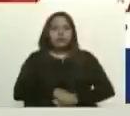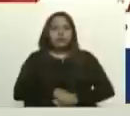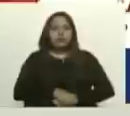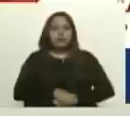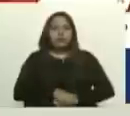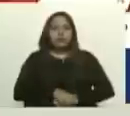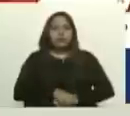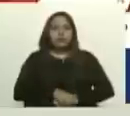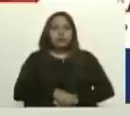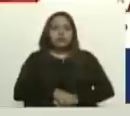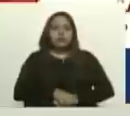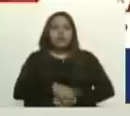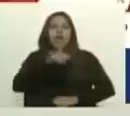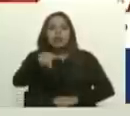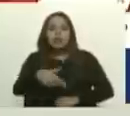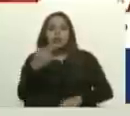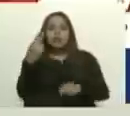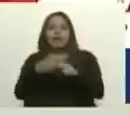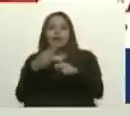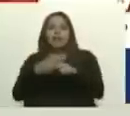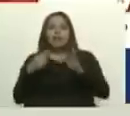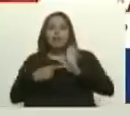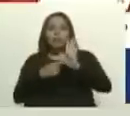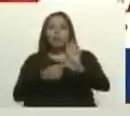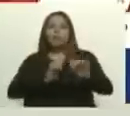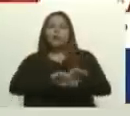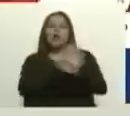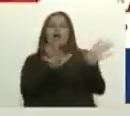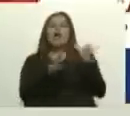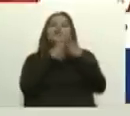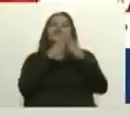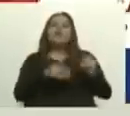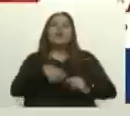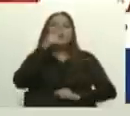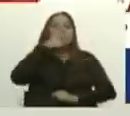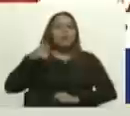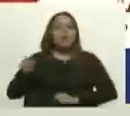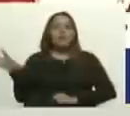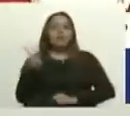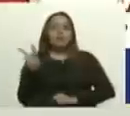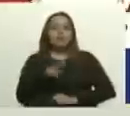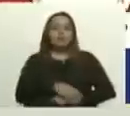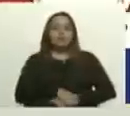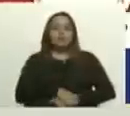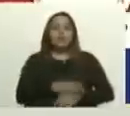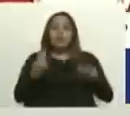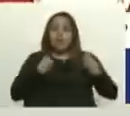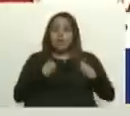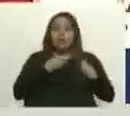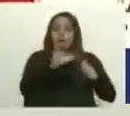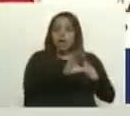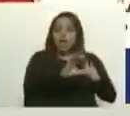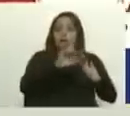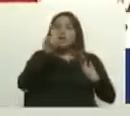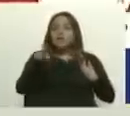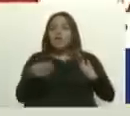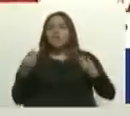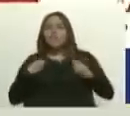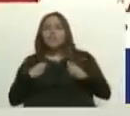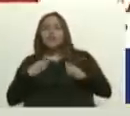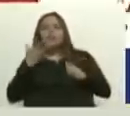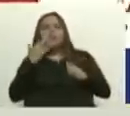Y expusieron y exponen a toda nuestra población, los que viven en Caracas, pero también los que viven en